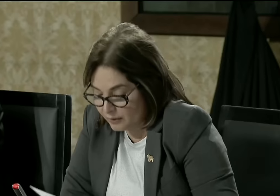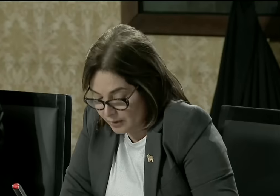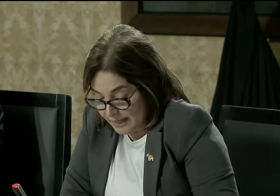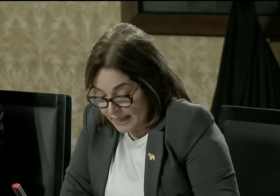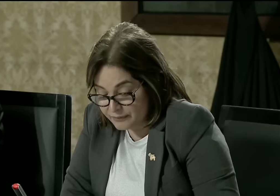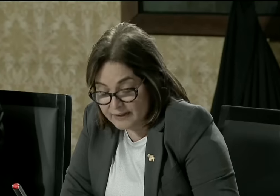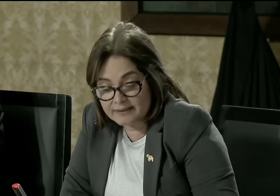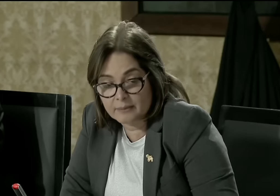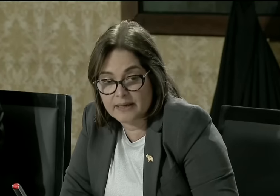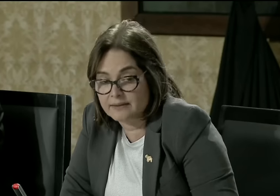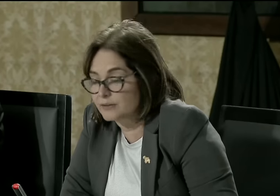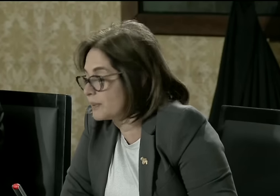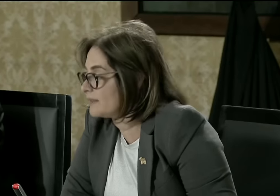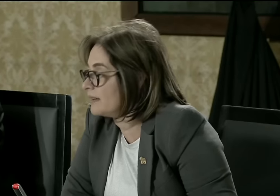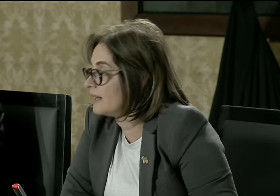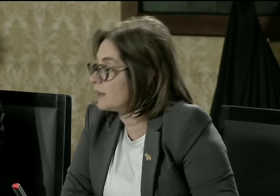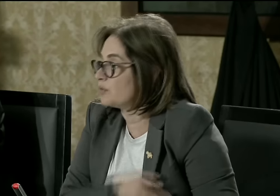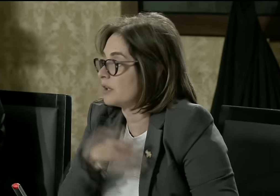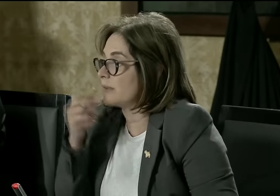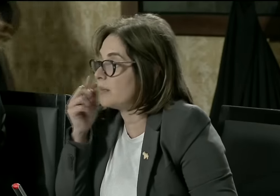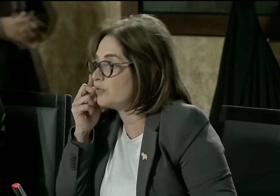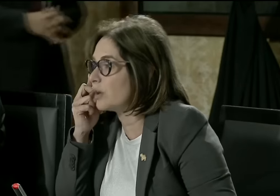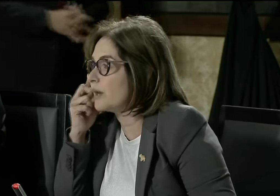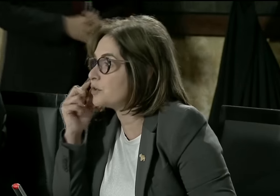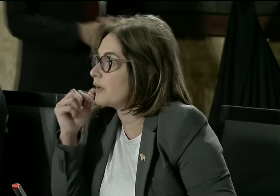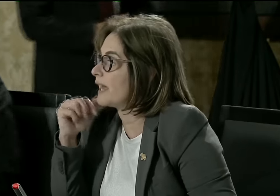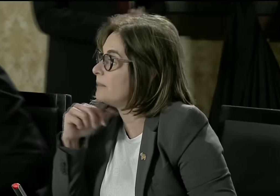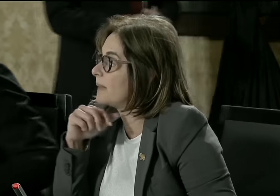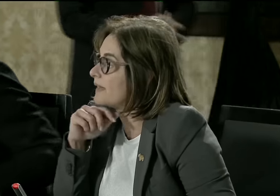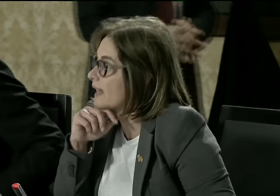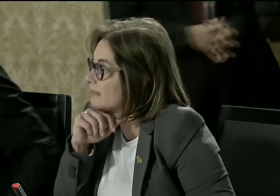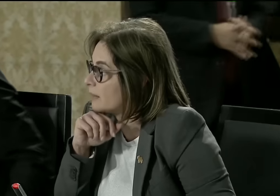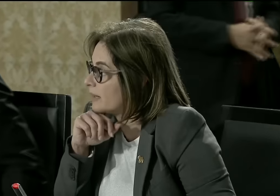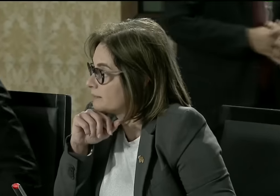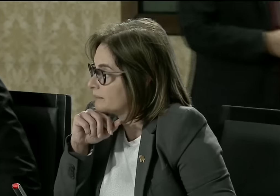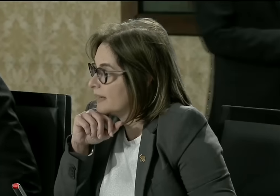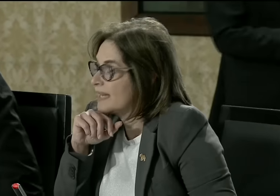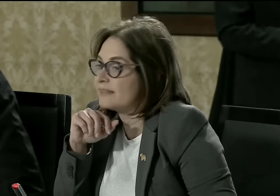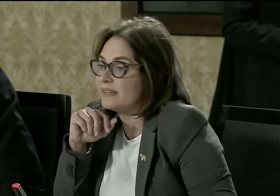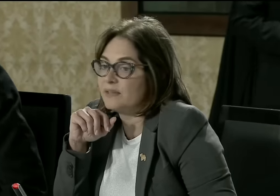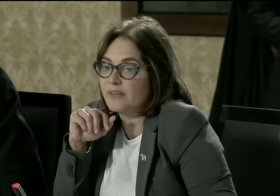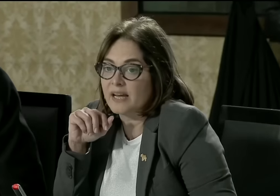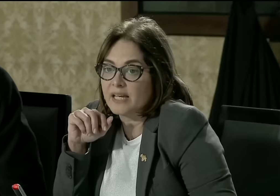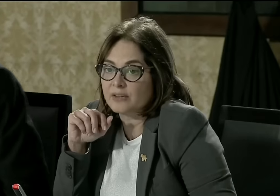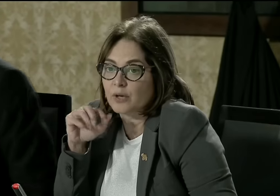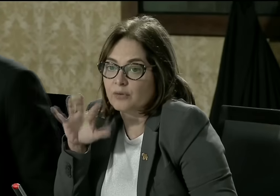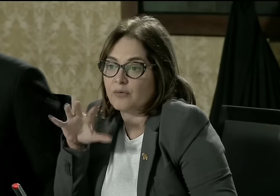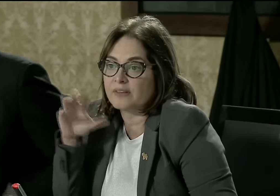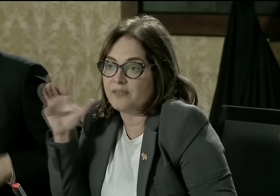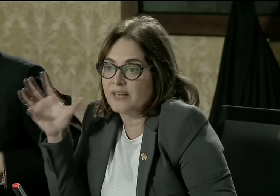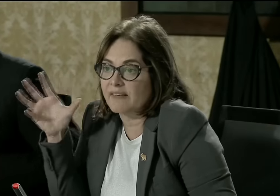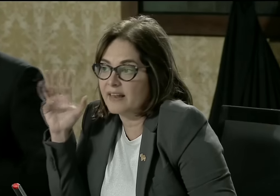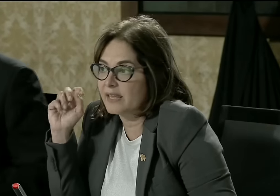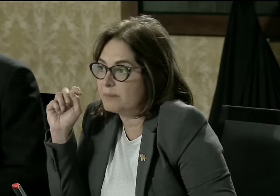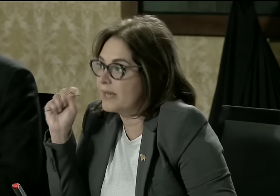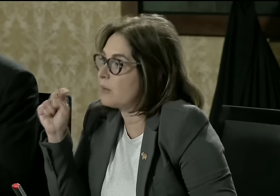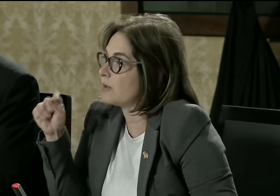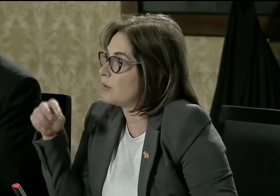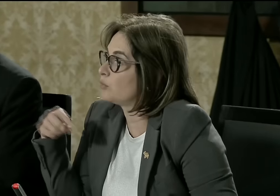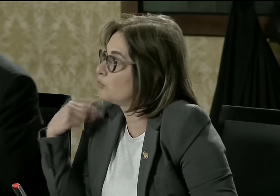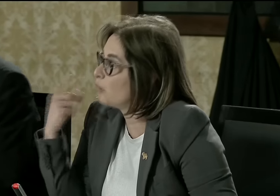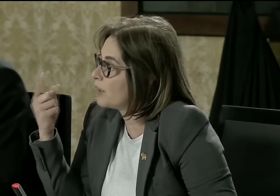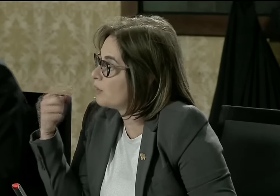del Estado. El fin de semana, señor presidente, observamos secuestro de las IP de CANTV. ¿Qué significa esto? Que son falsificadas las